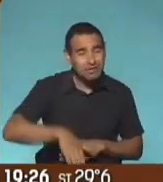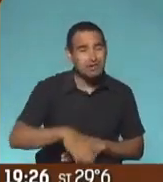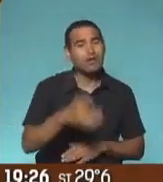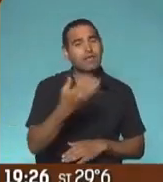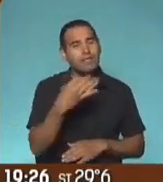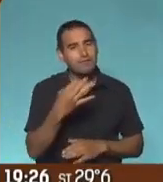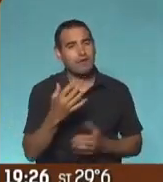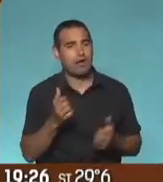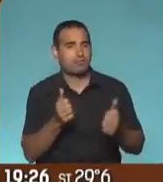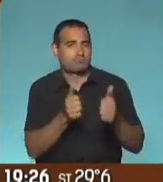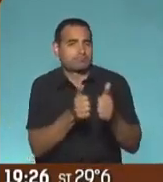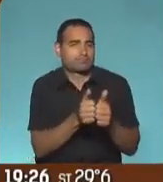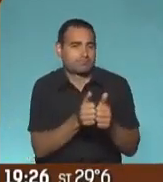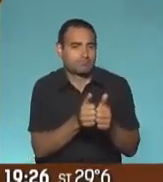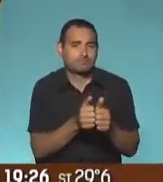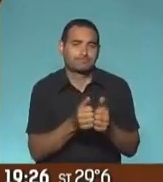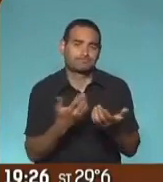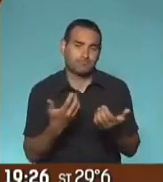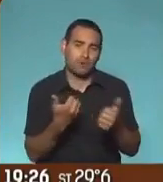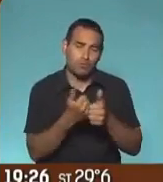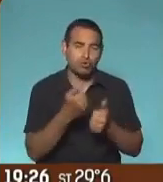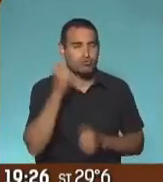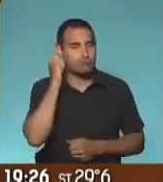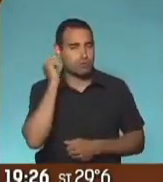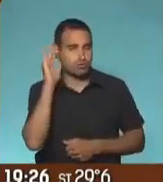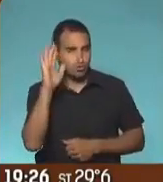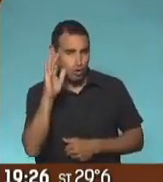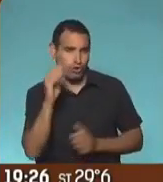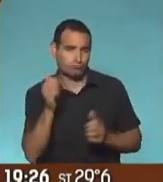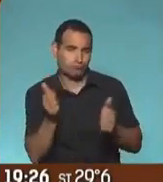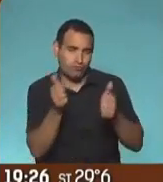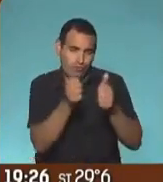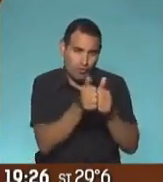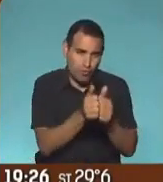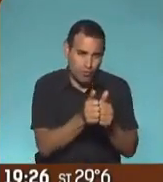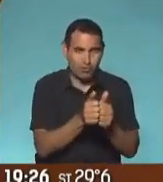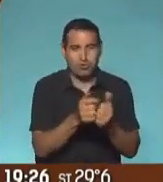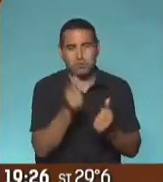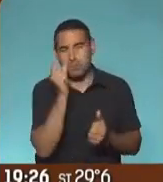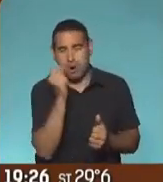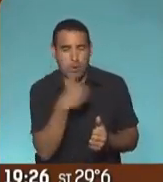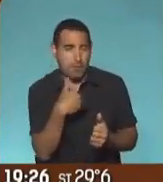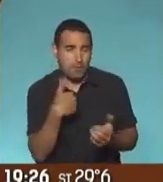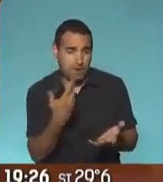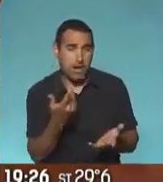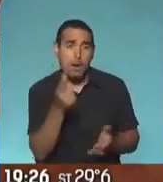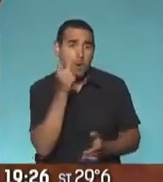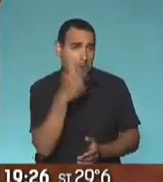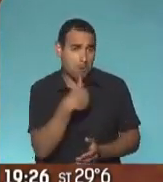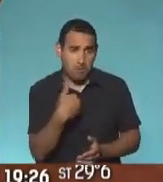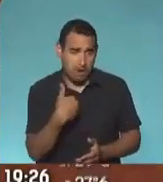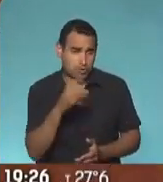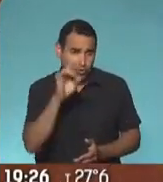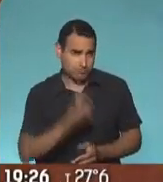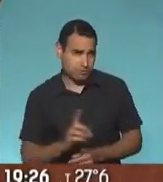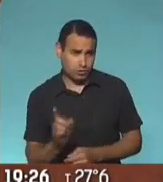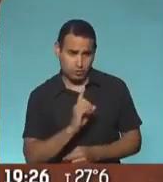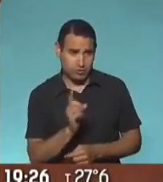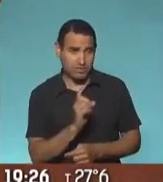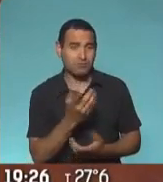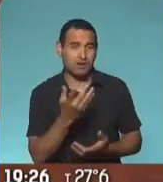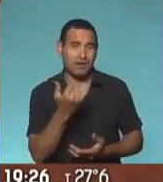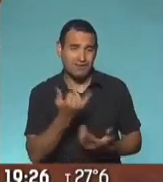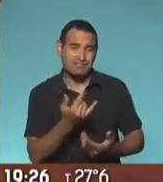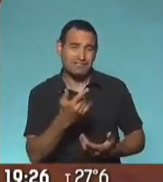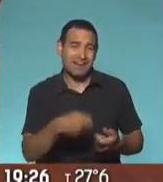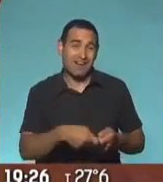el consentimiento con un mayor, con personas allegadas o progenitores, que no siempre pueden ser progenitores porque hay casos de